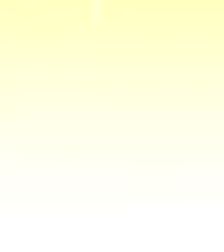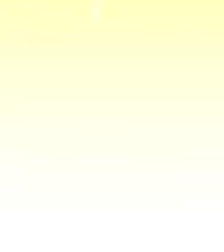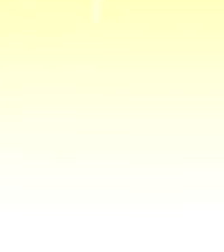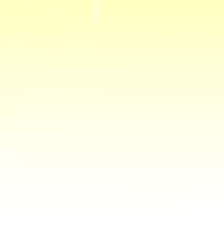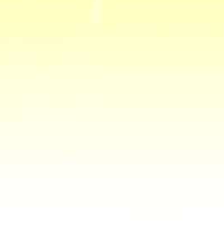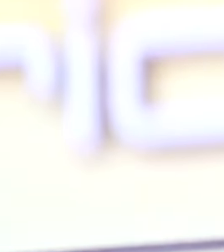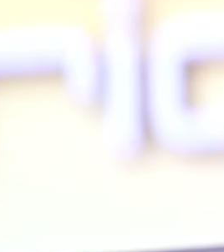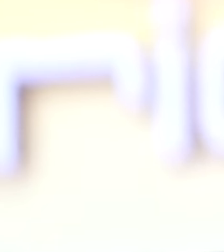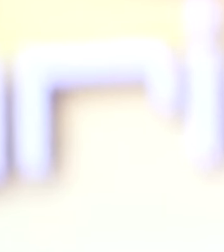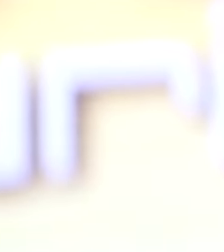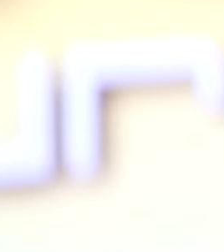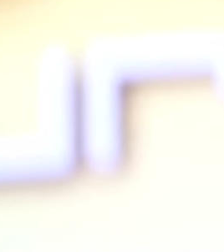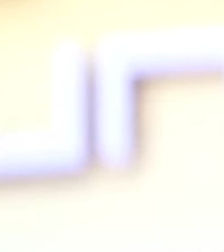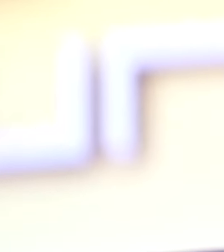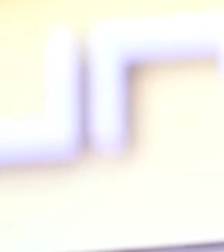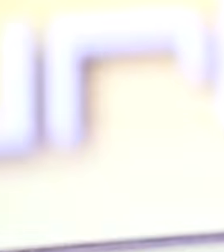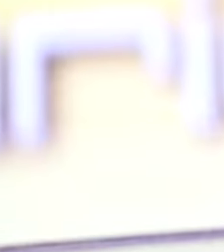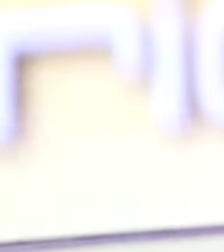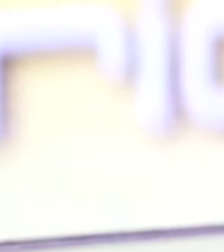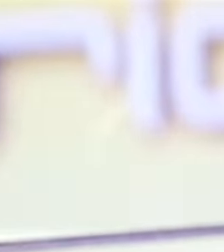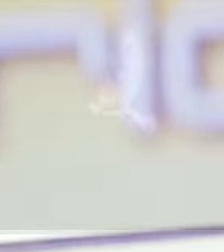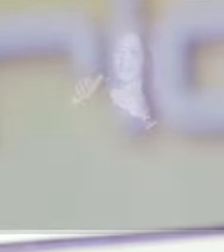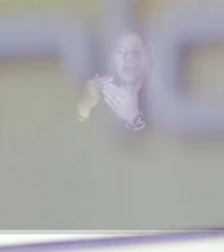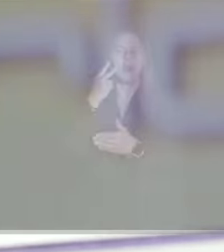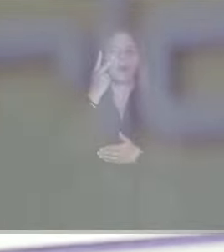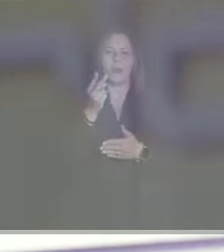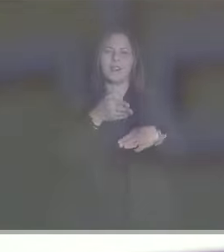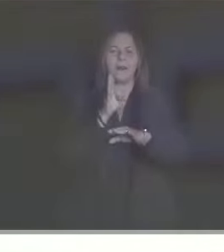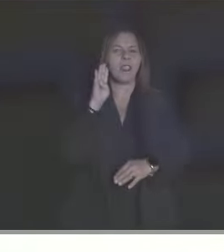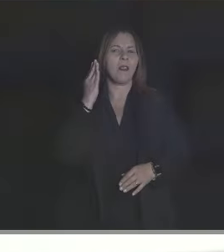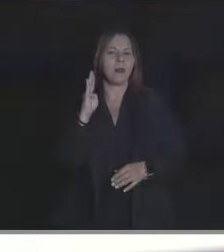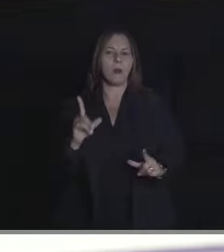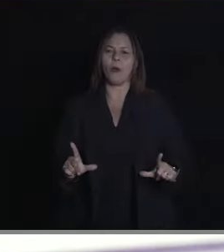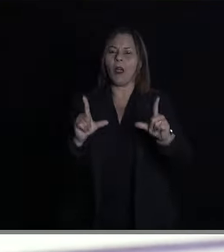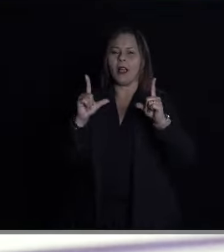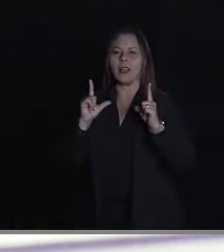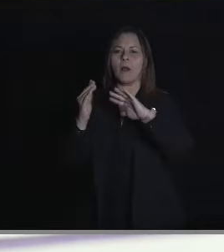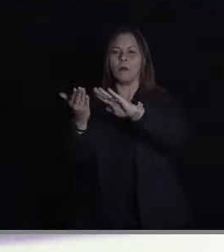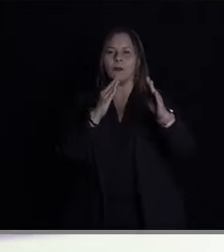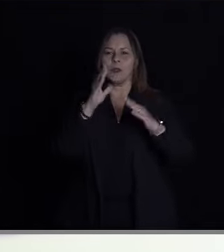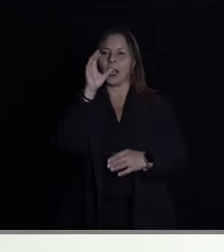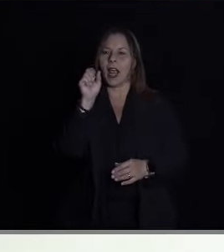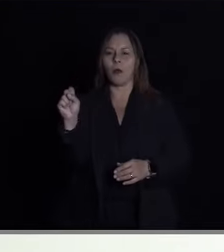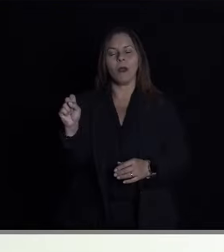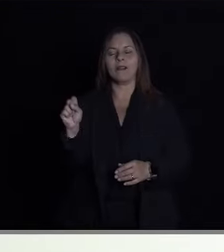Noches a todos los presentes y a todos los que nos ven a través del Facebook Live del municipio autónomo